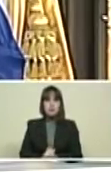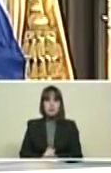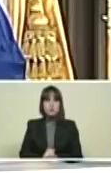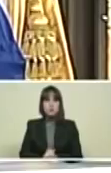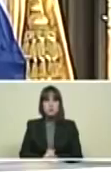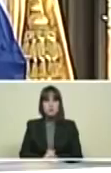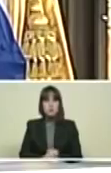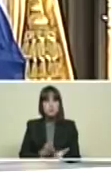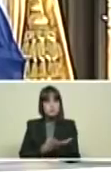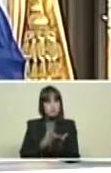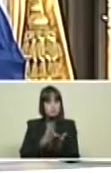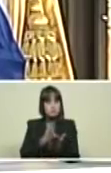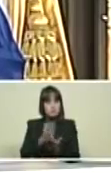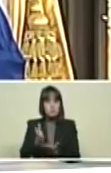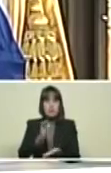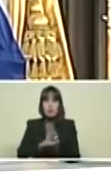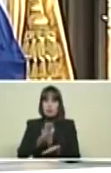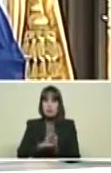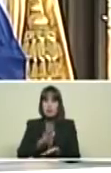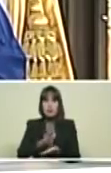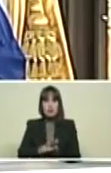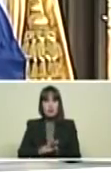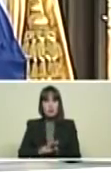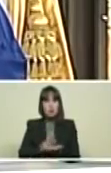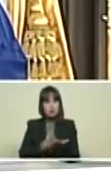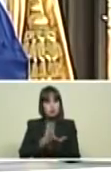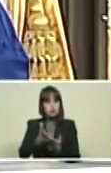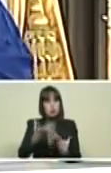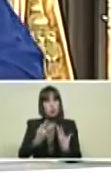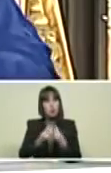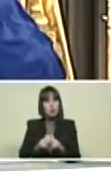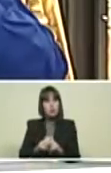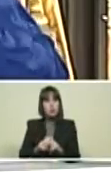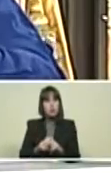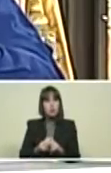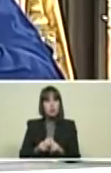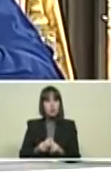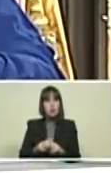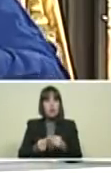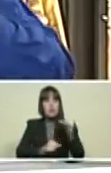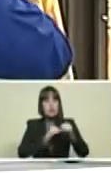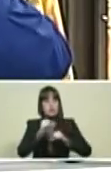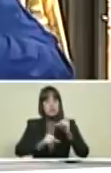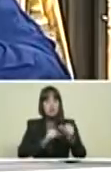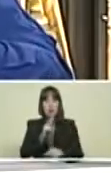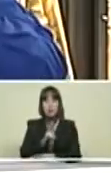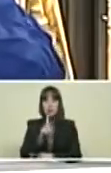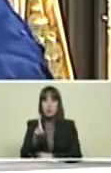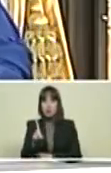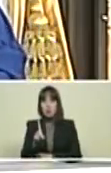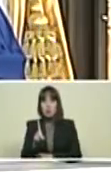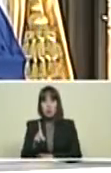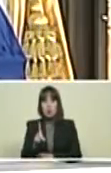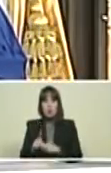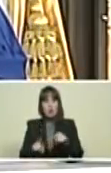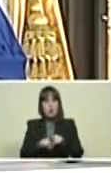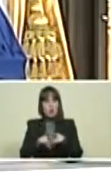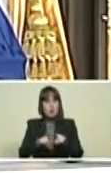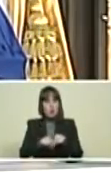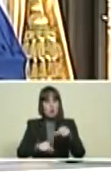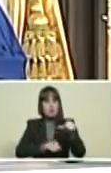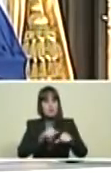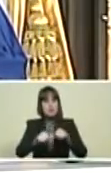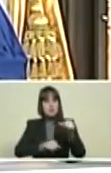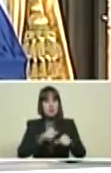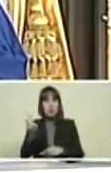Y en este camino continuaremos nosotros transitando este siglo XXI, que es el siglo de Venezuela, que es el